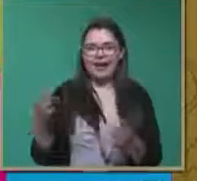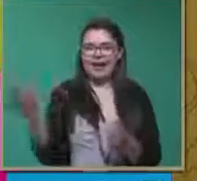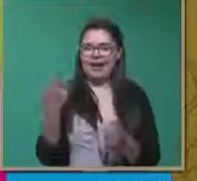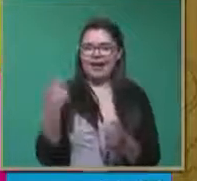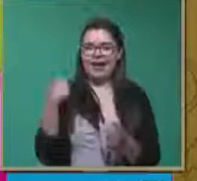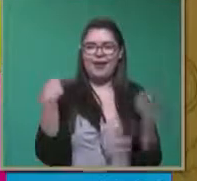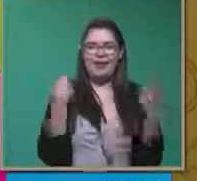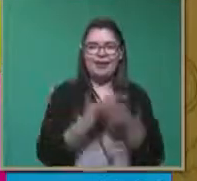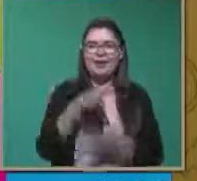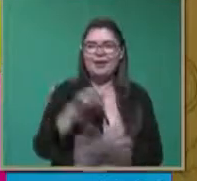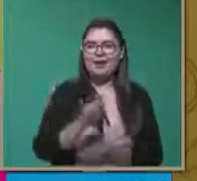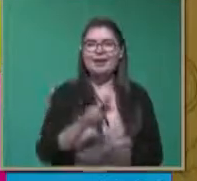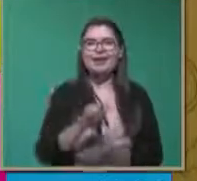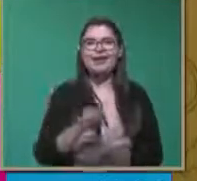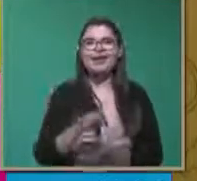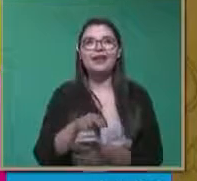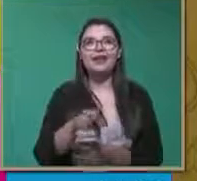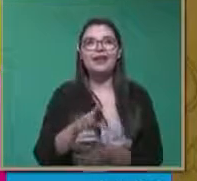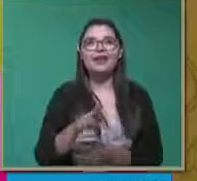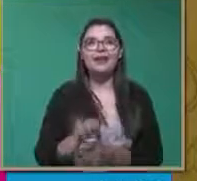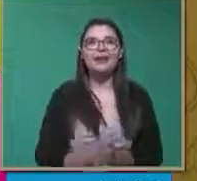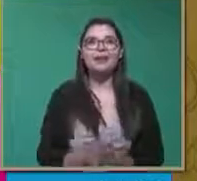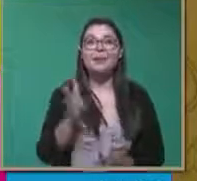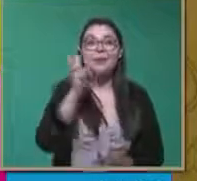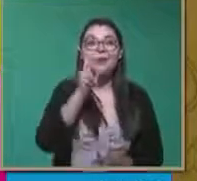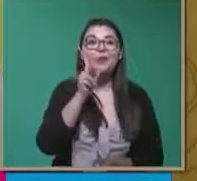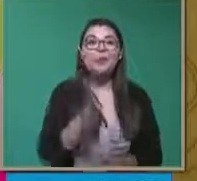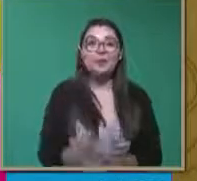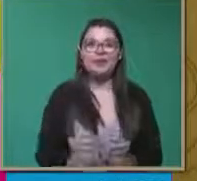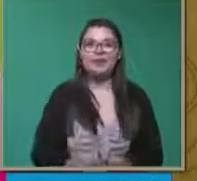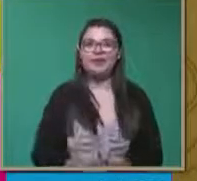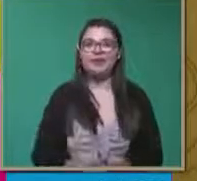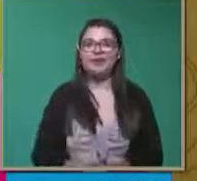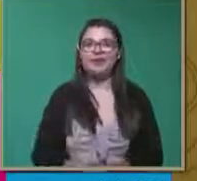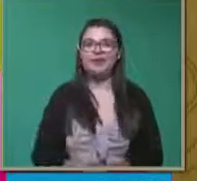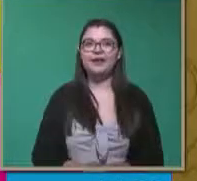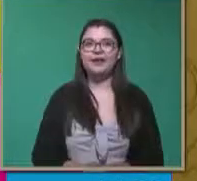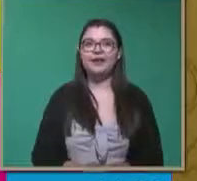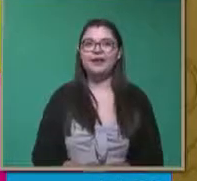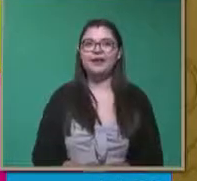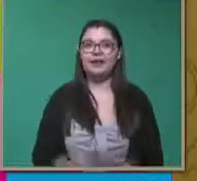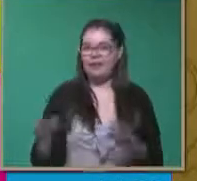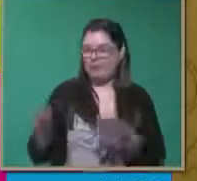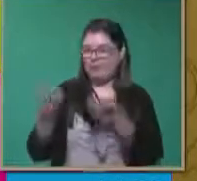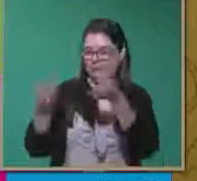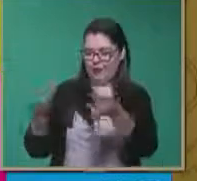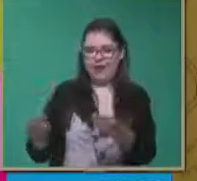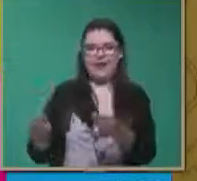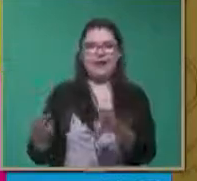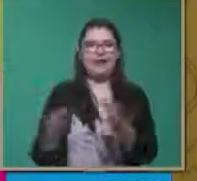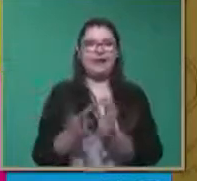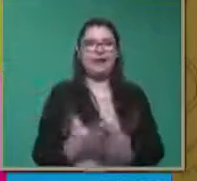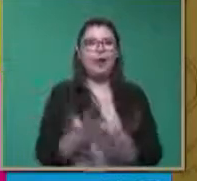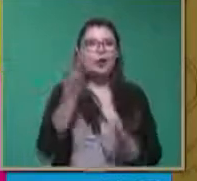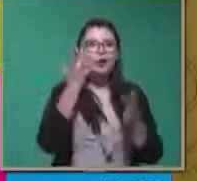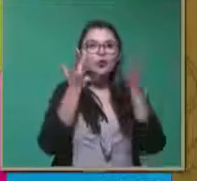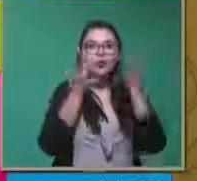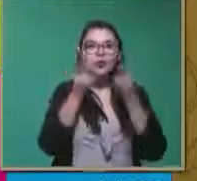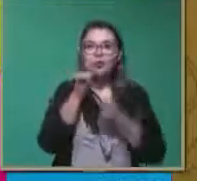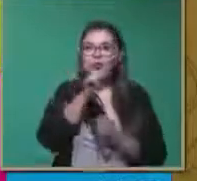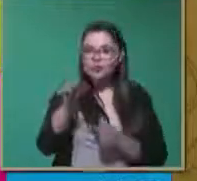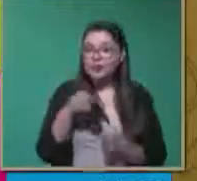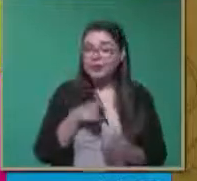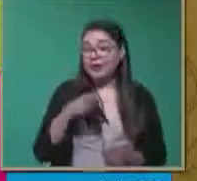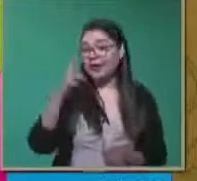ojitos primero para que usted le calcule hacia dónde van. Se los voy a dar con la cinta hacia atrás. Recuerde que va a pegarlos de